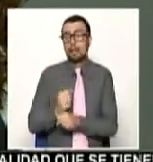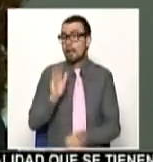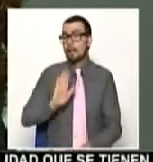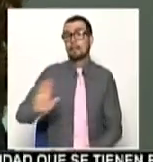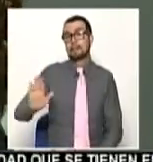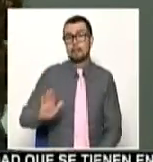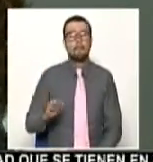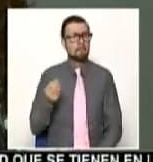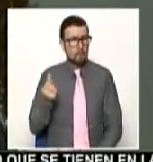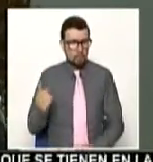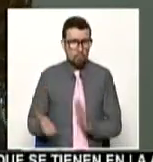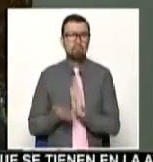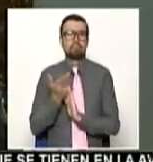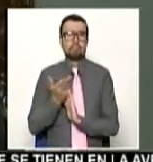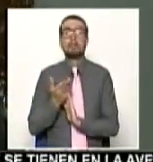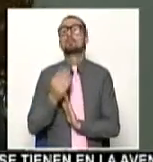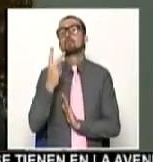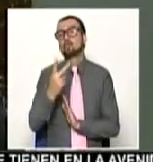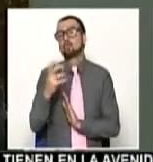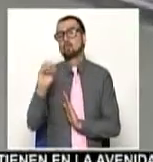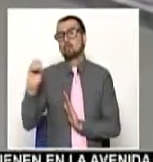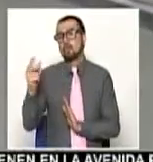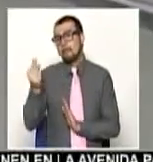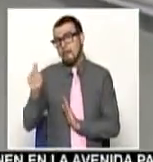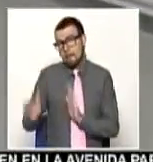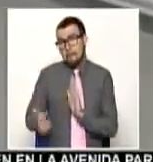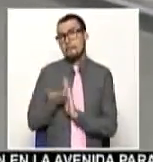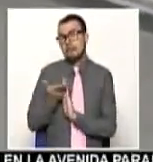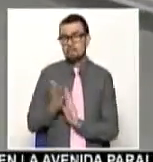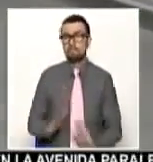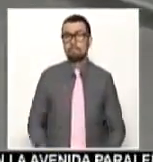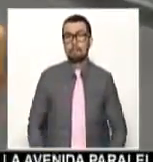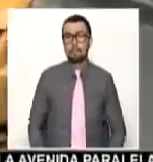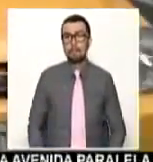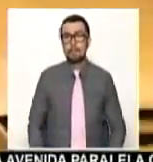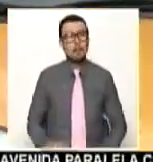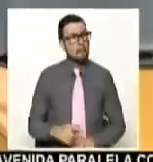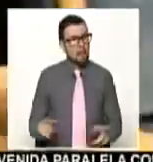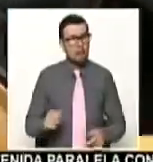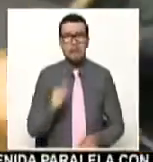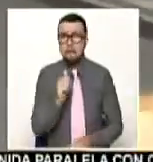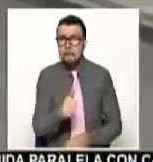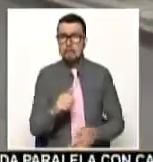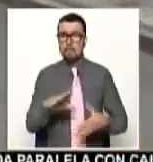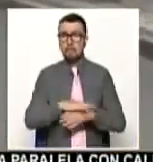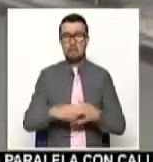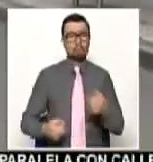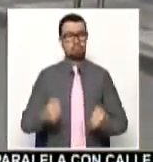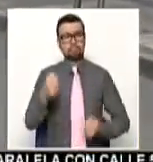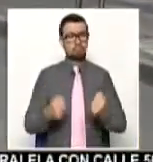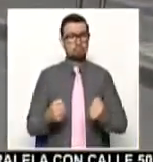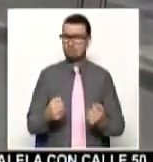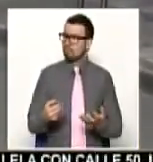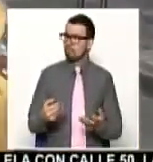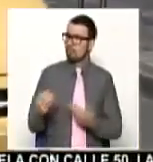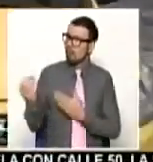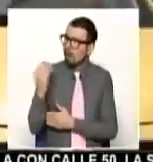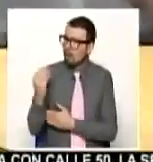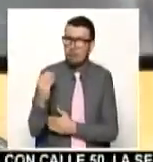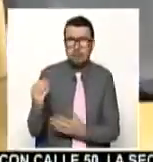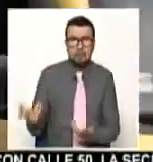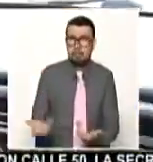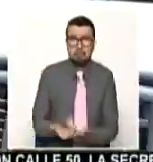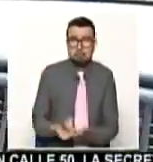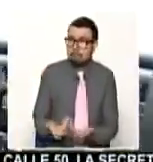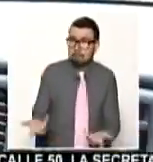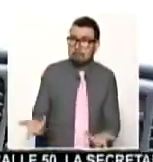les incrementó a 4.200 la carrera mínima. Pero los más sorprendidos fueron los mismos taxistas, que aún no han sido notificados de